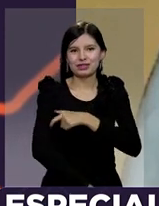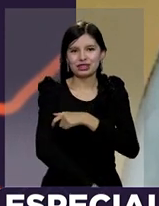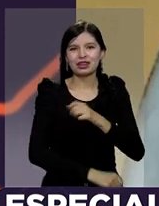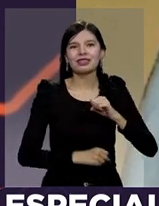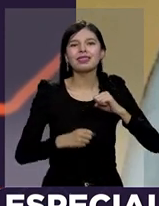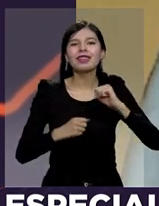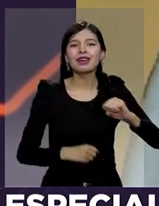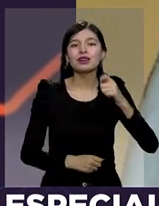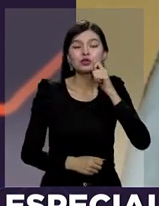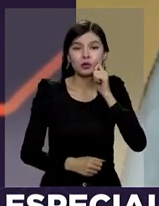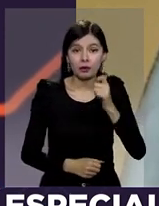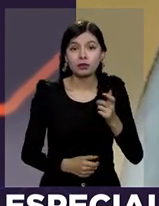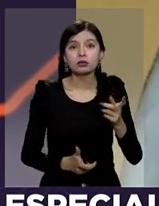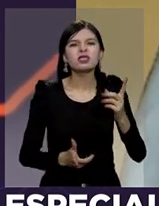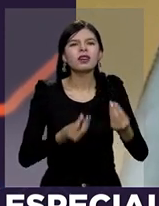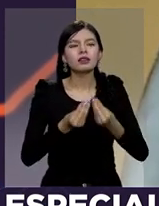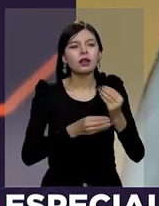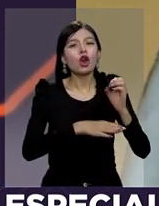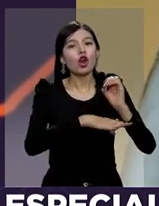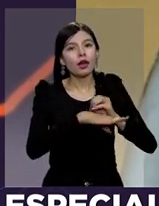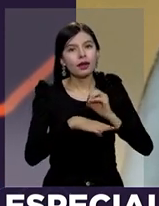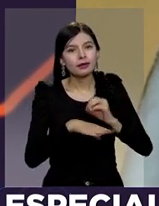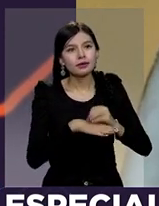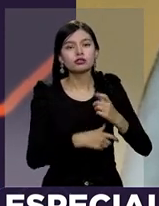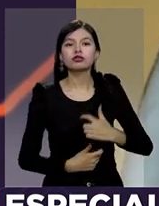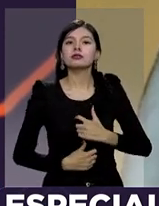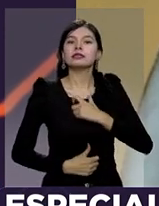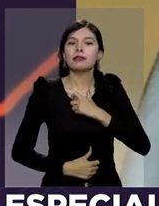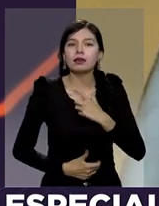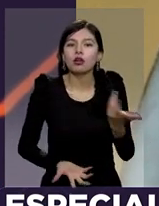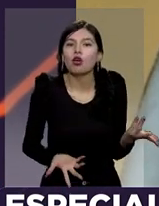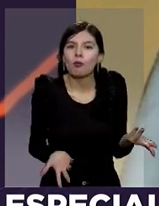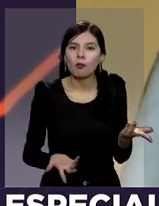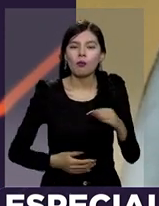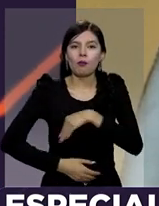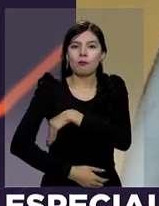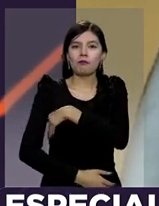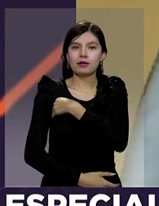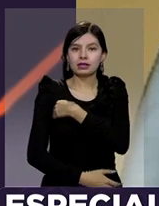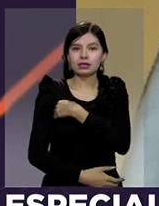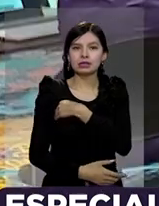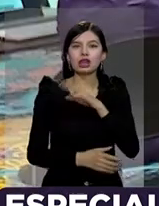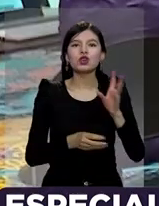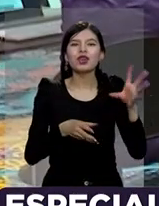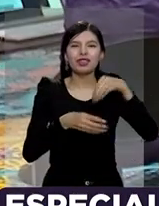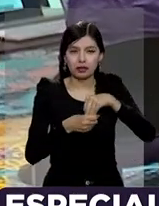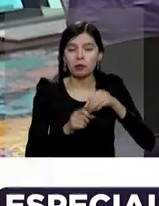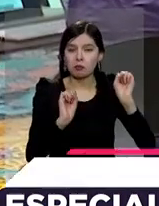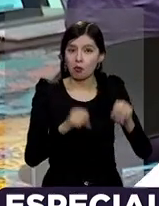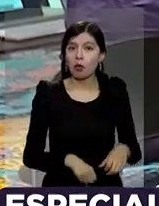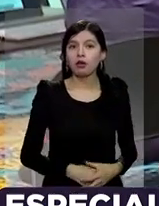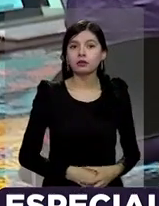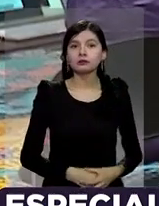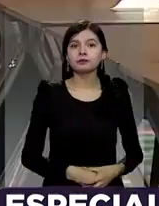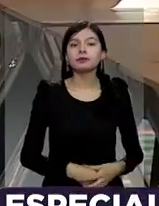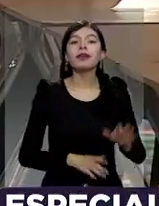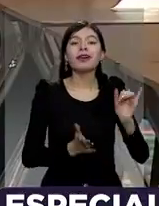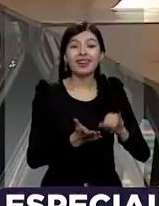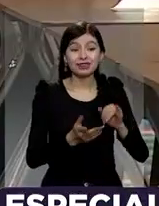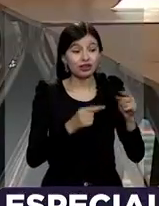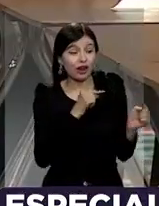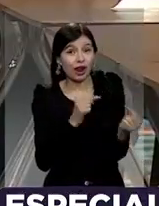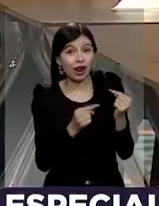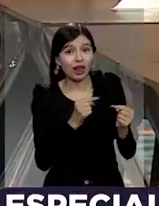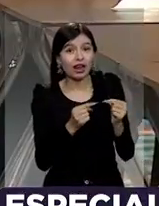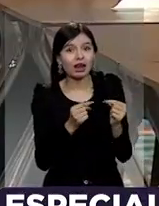a una organización de carácter civil, como podría ser el Ministerio del Interior. Los sindicatos sostuvieron reuniones en